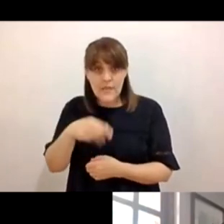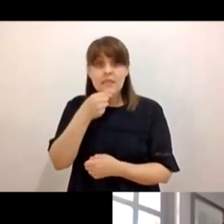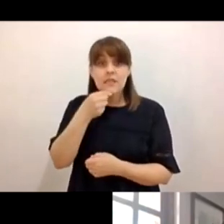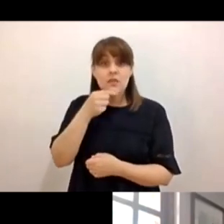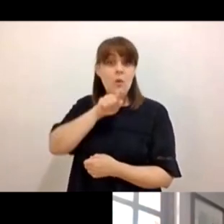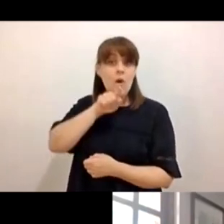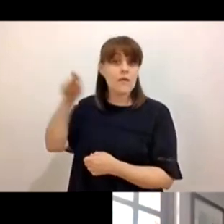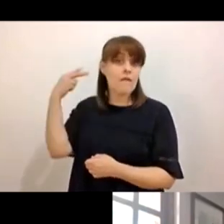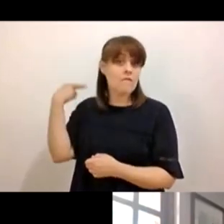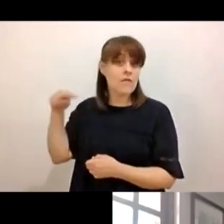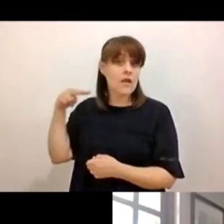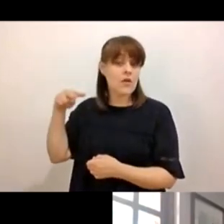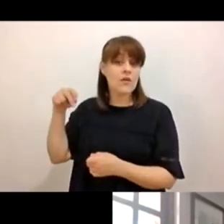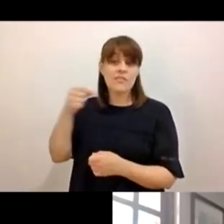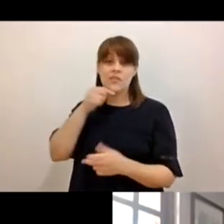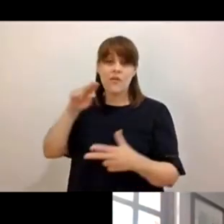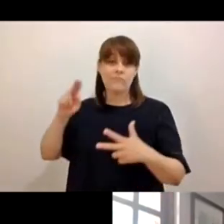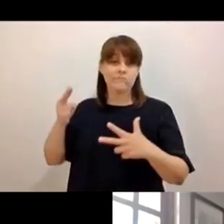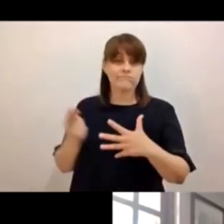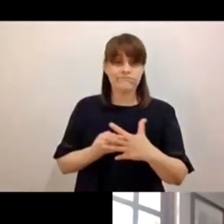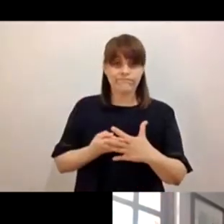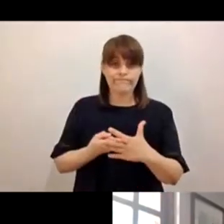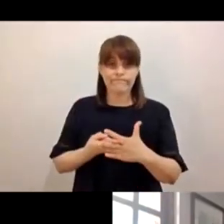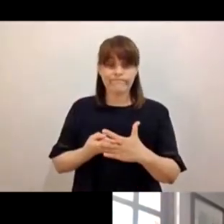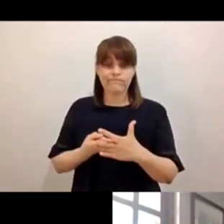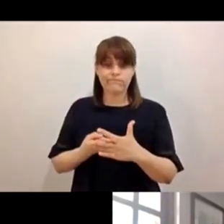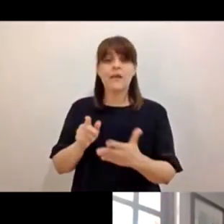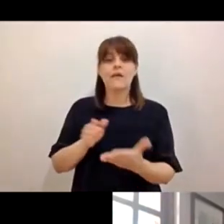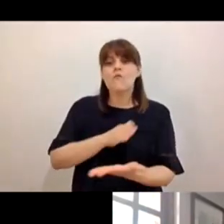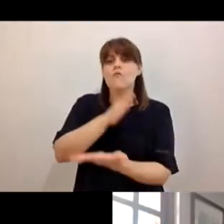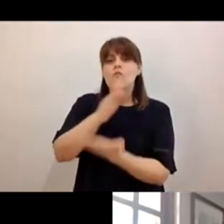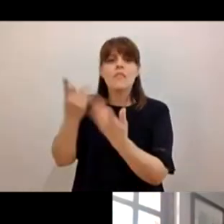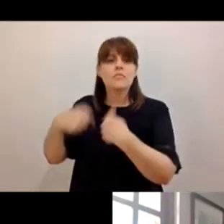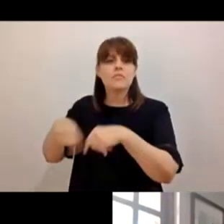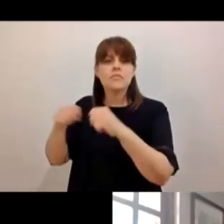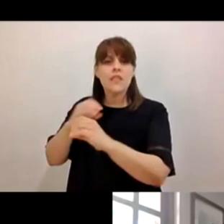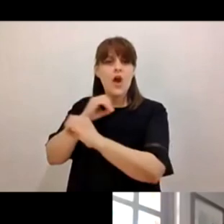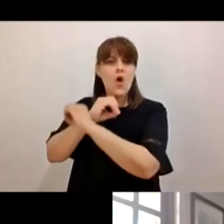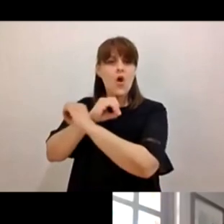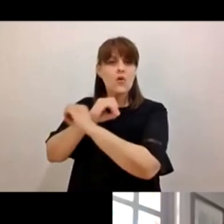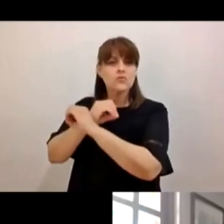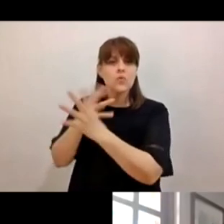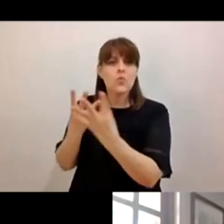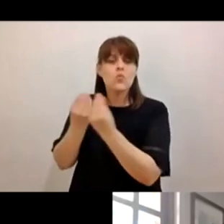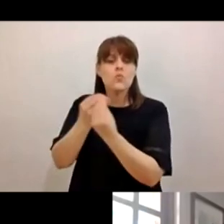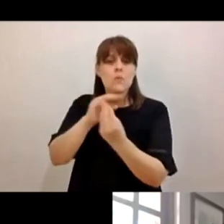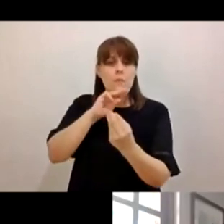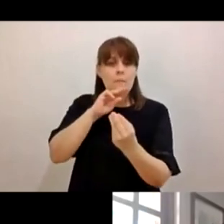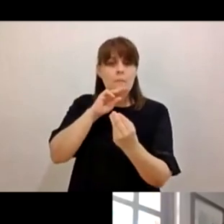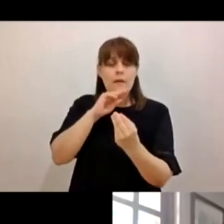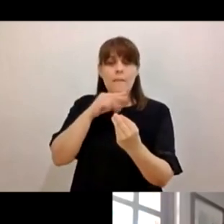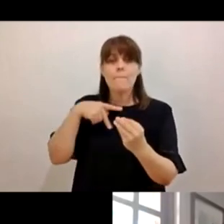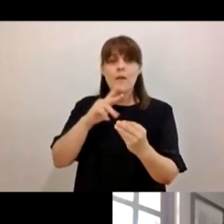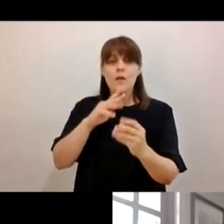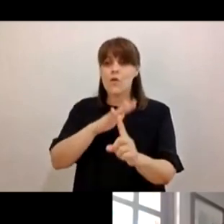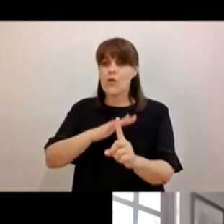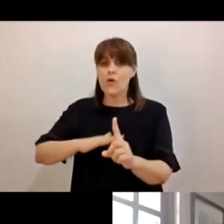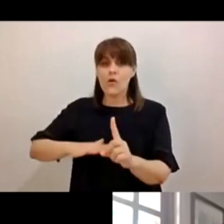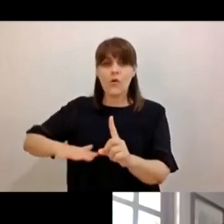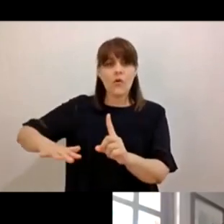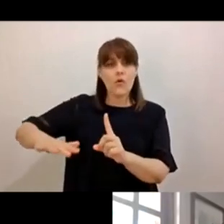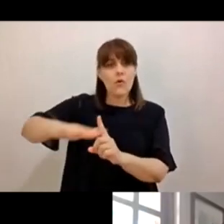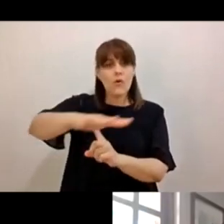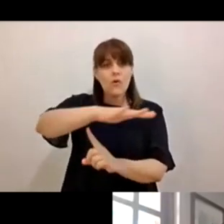en Veracruz un niño que fue a LOXO con su mamá y que por las condiciones del